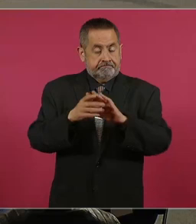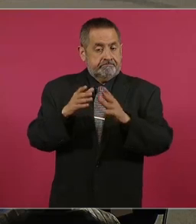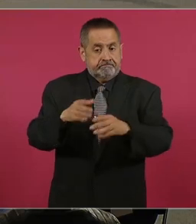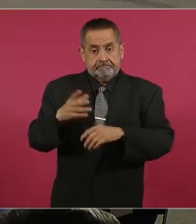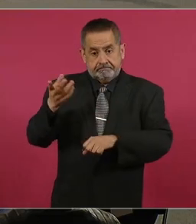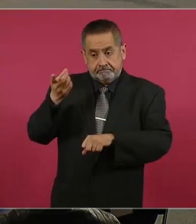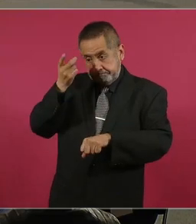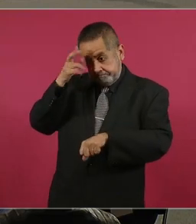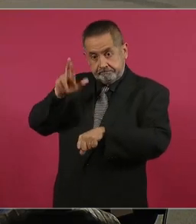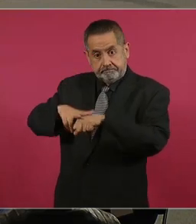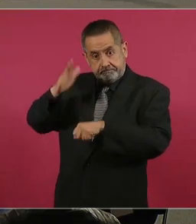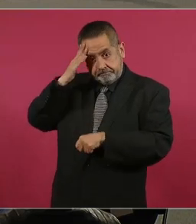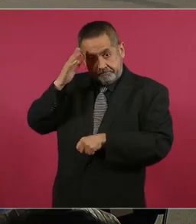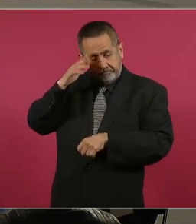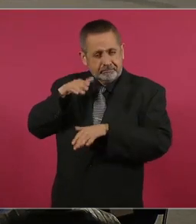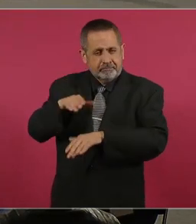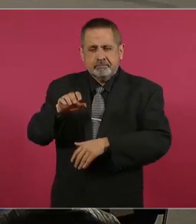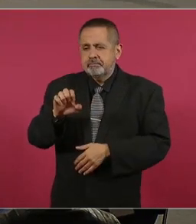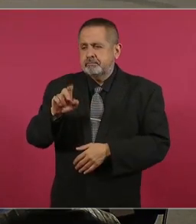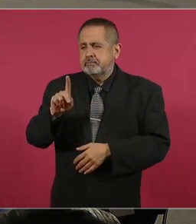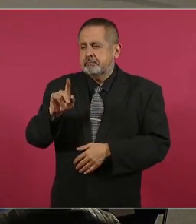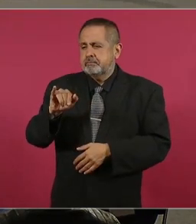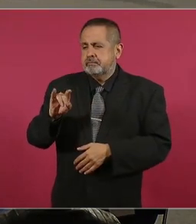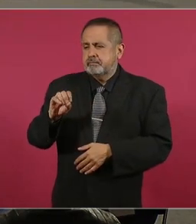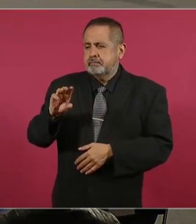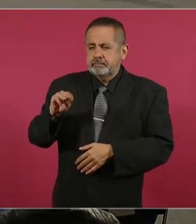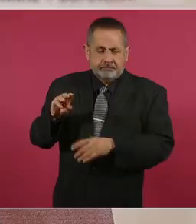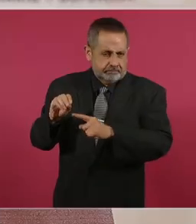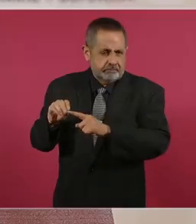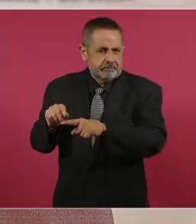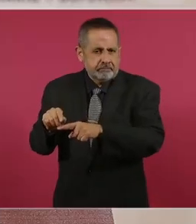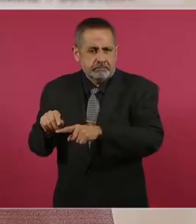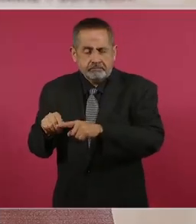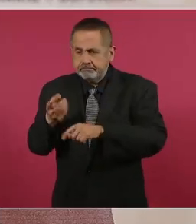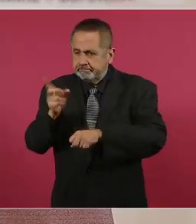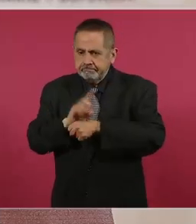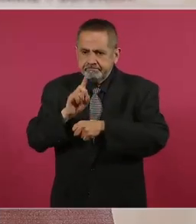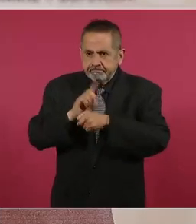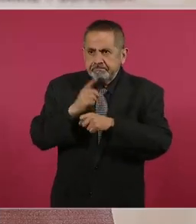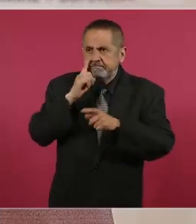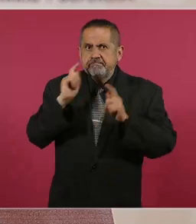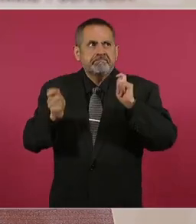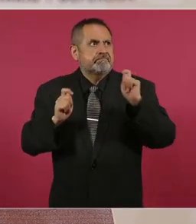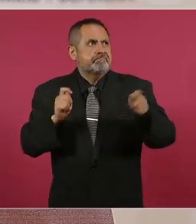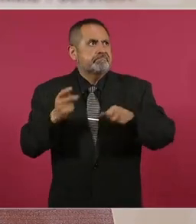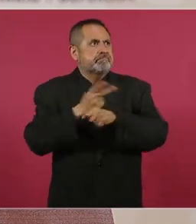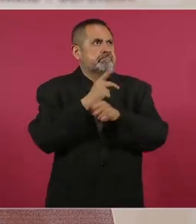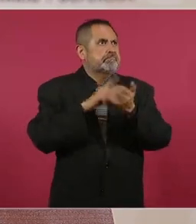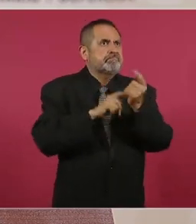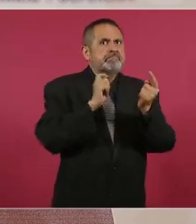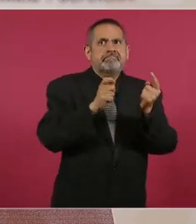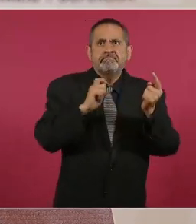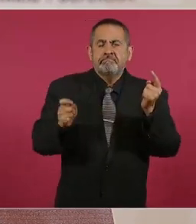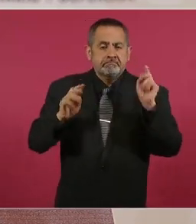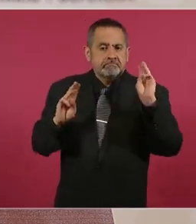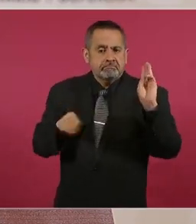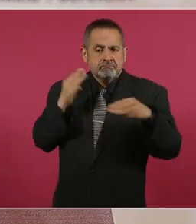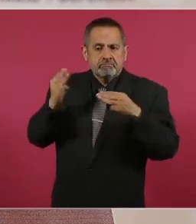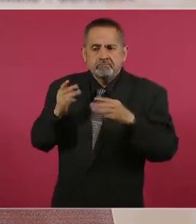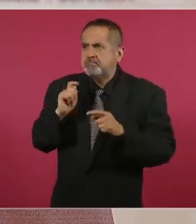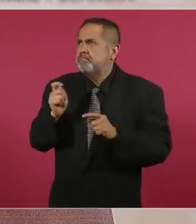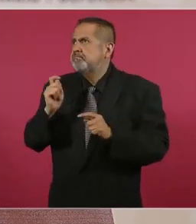de Epidemiología, en nuestra unidad de investigación epidemiológica, hacemos un seguimiento diario también de lo que sucede en todo el mundo. Aquí solo